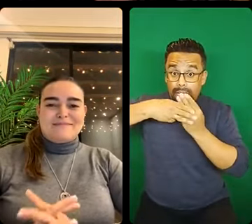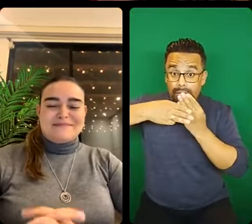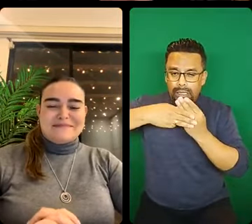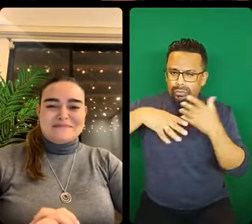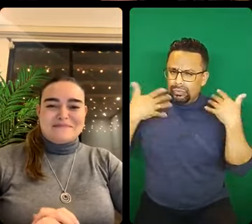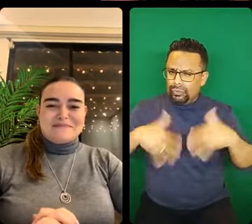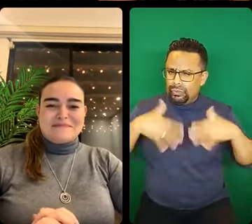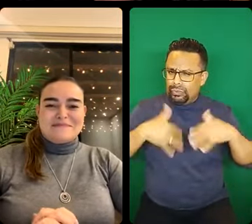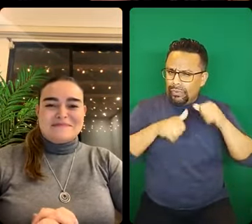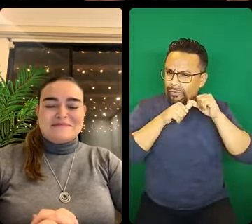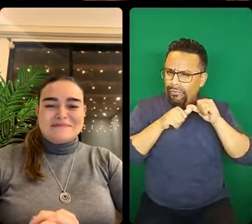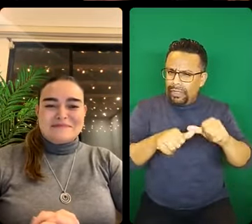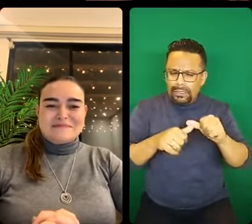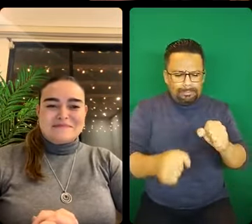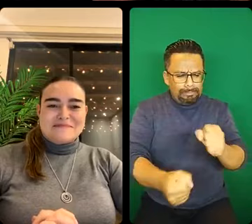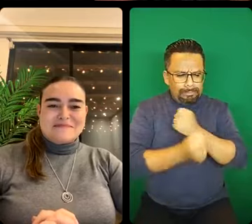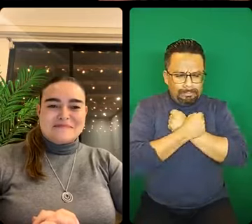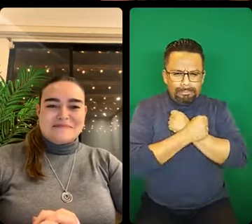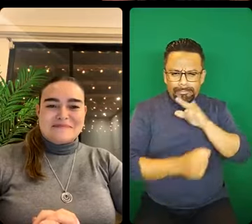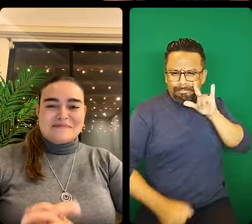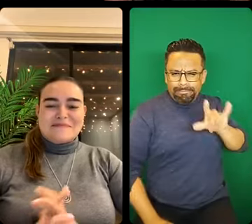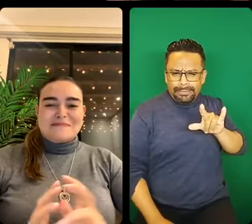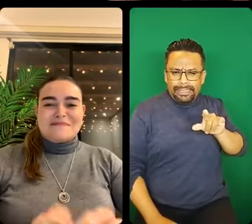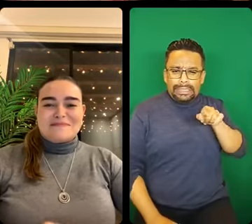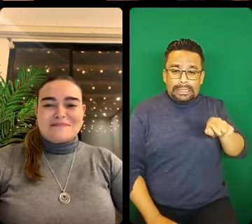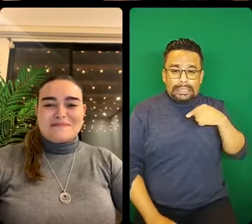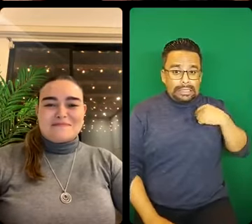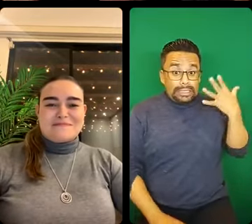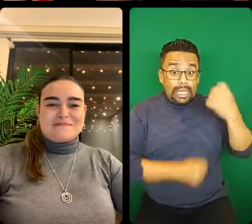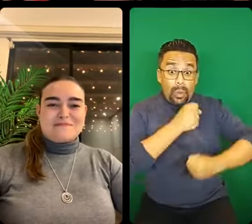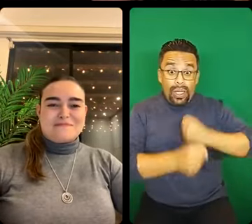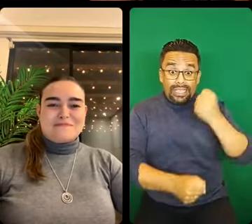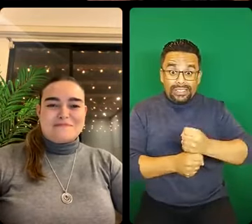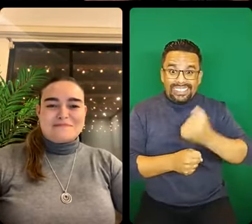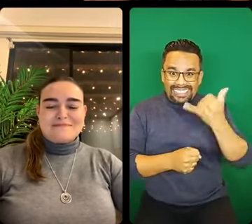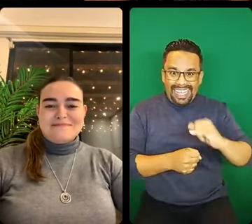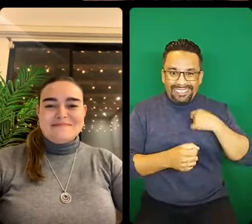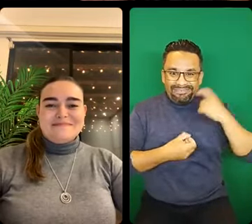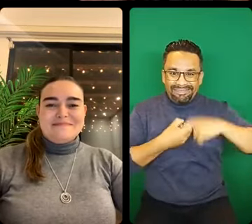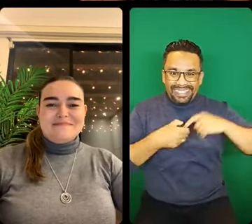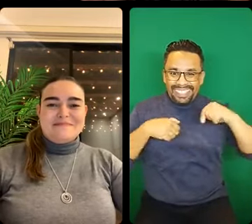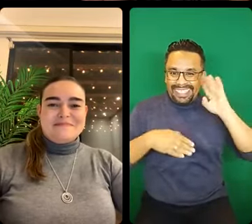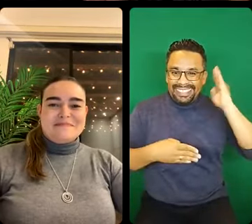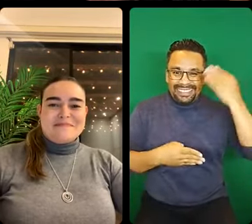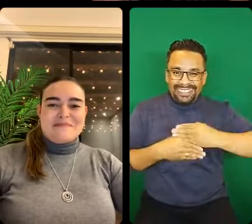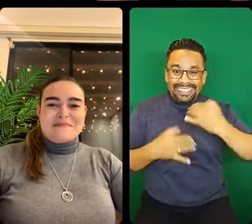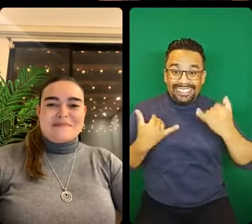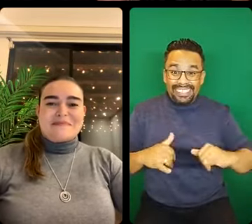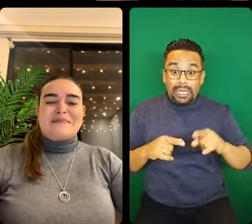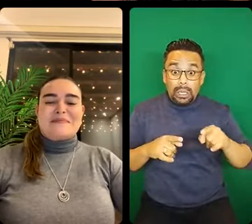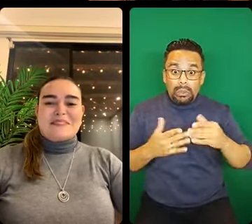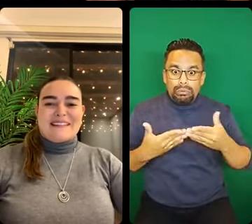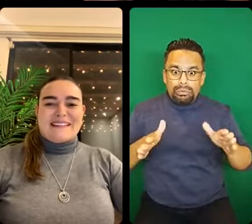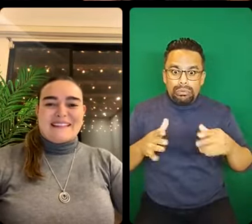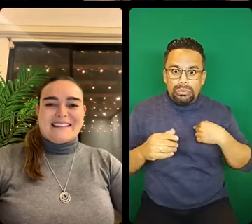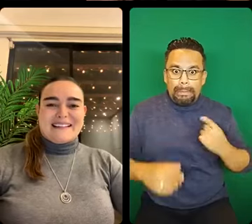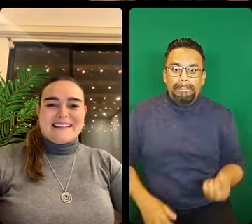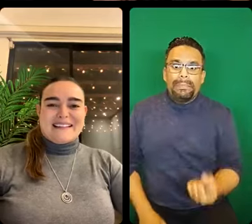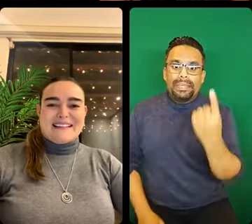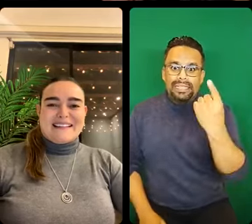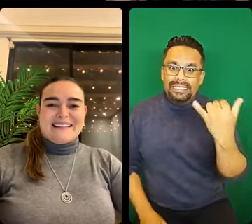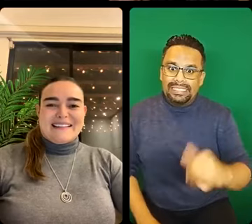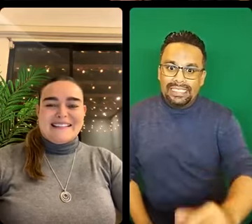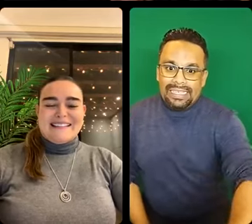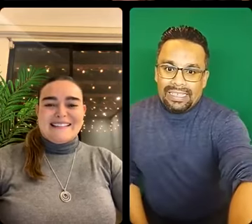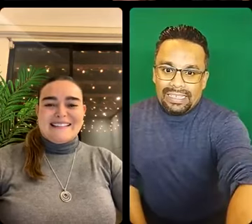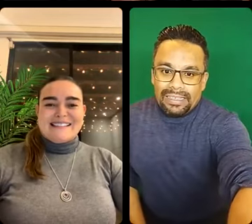que amamos profundamente, que lleva 5 años con nosotros, que por primera vez se le midieron a la categoría juvenil y que eso nos tiene